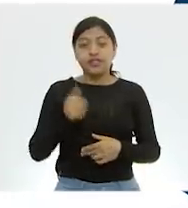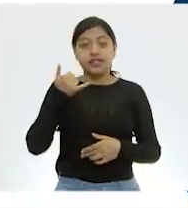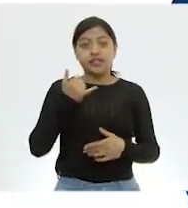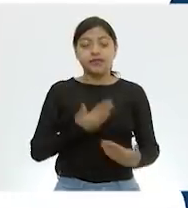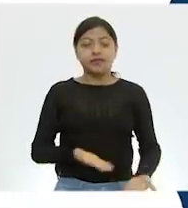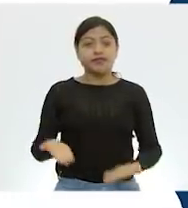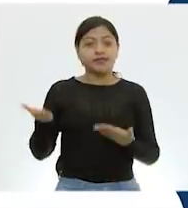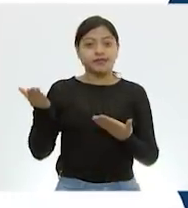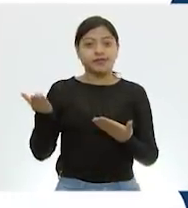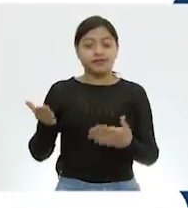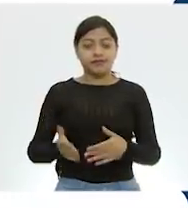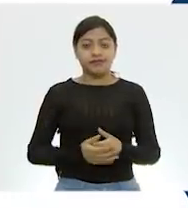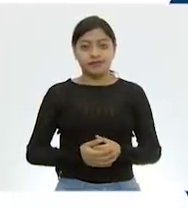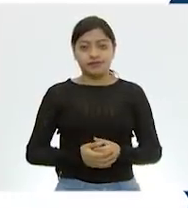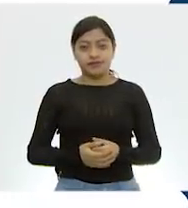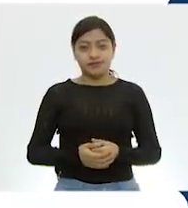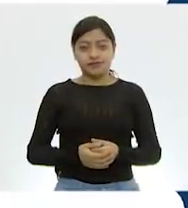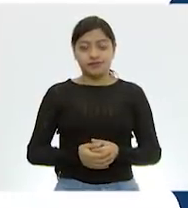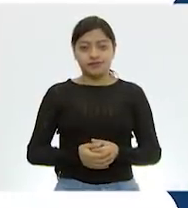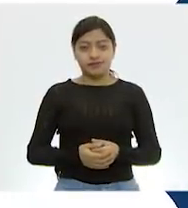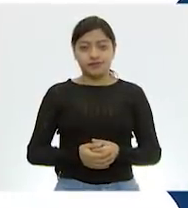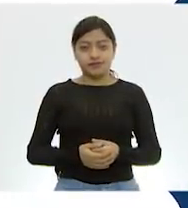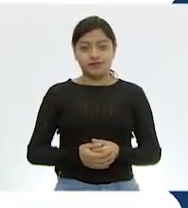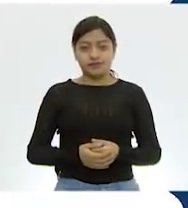al teléfono